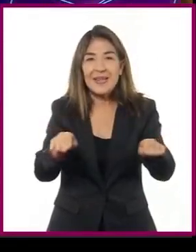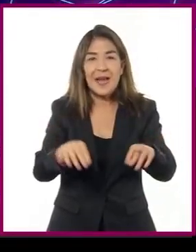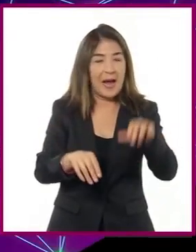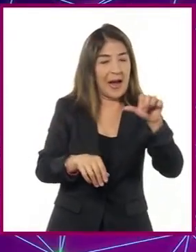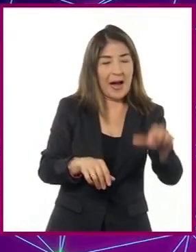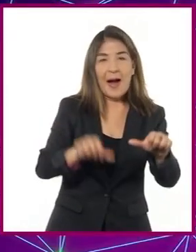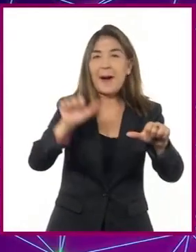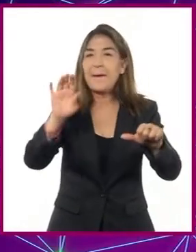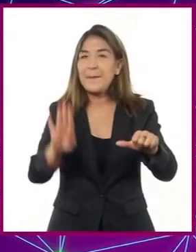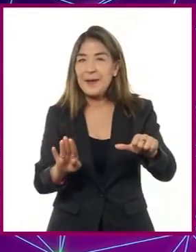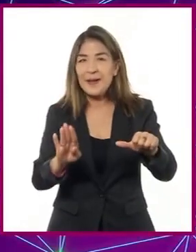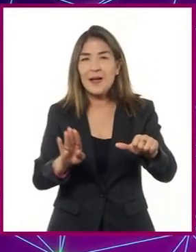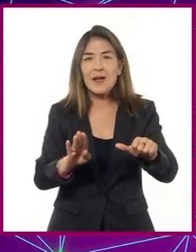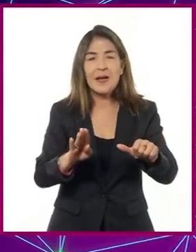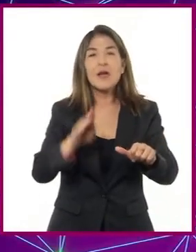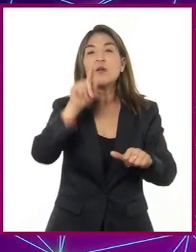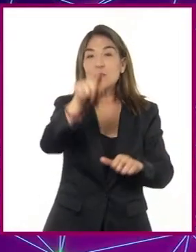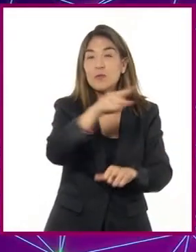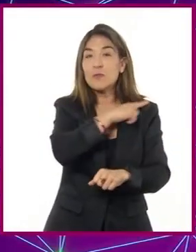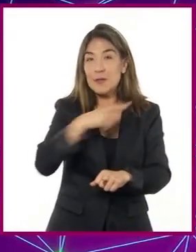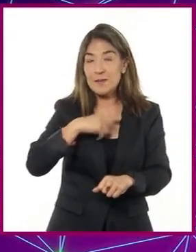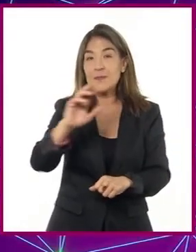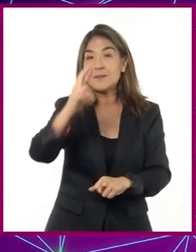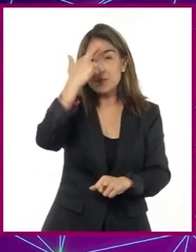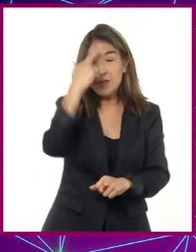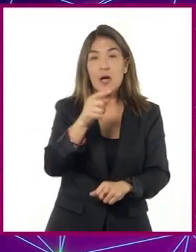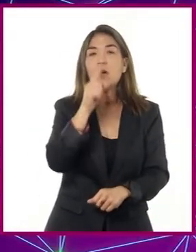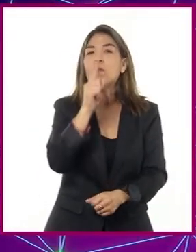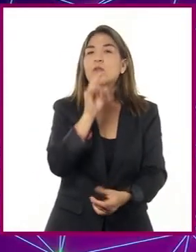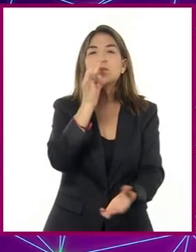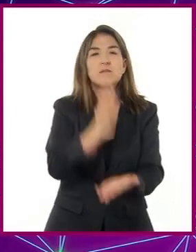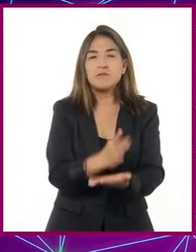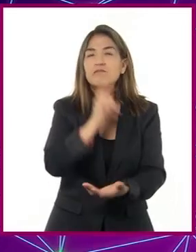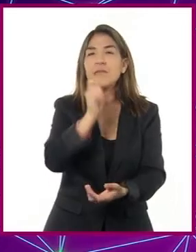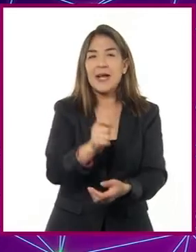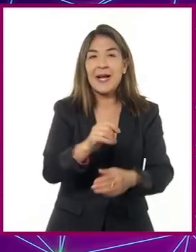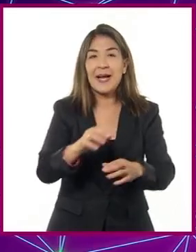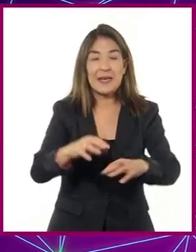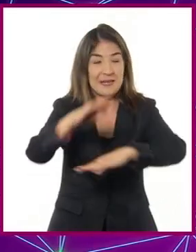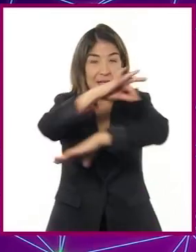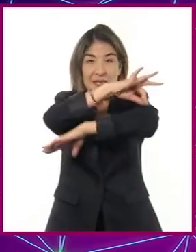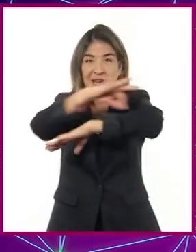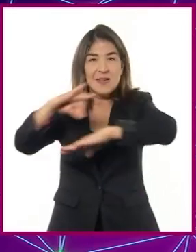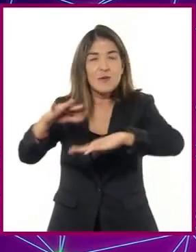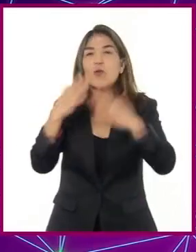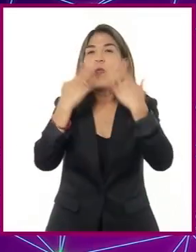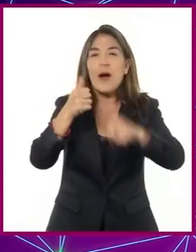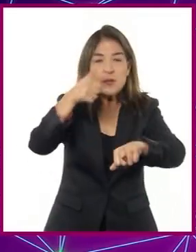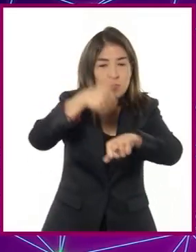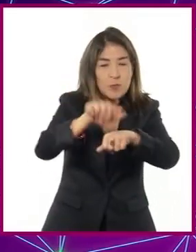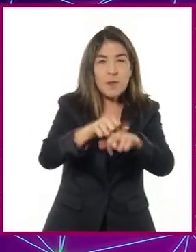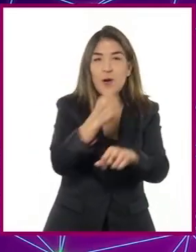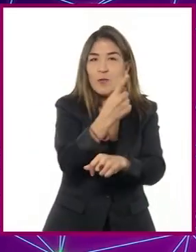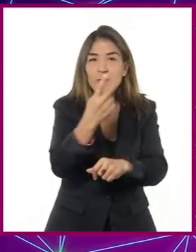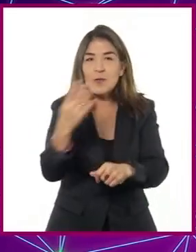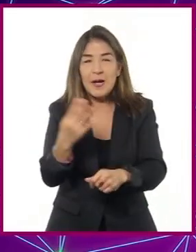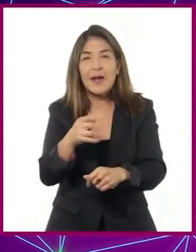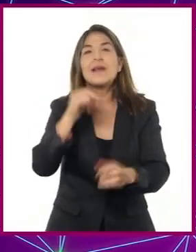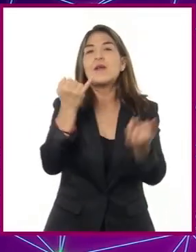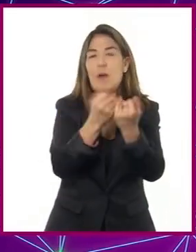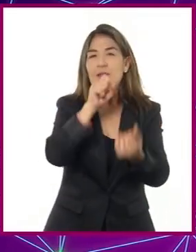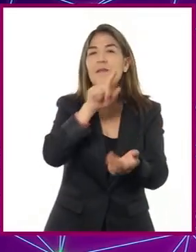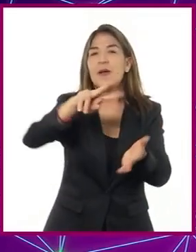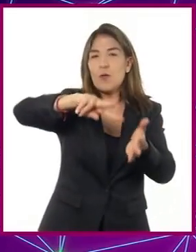AB? Recuerden que solo cuentan con una regla sin graduar y un